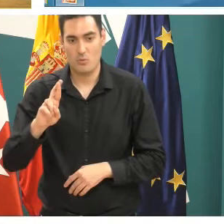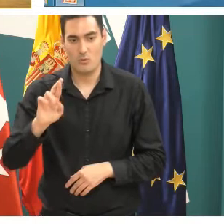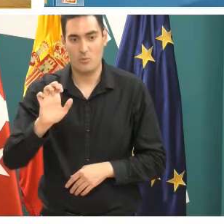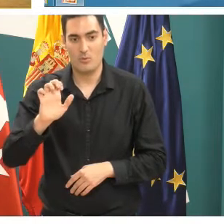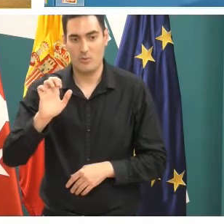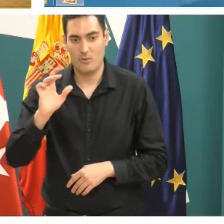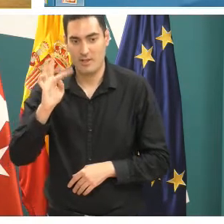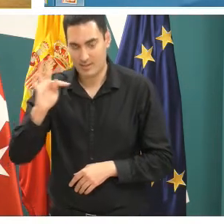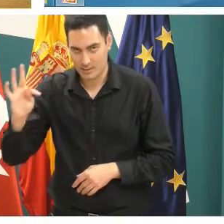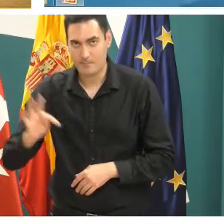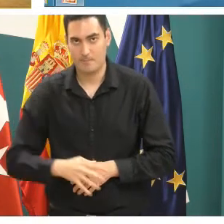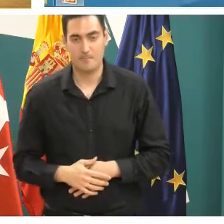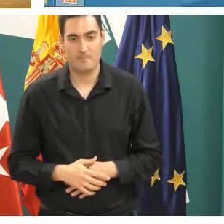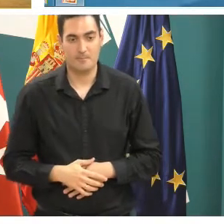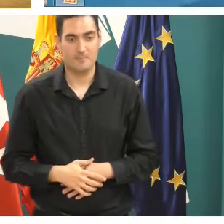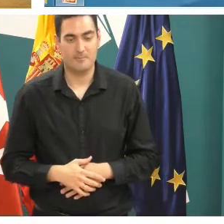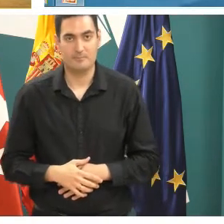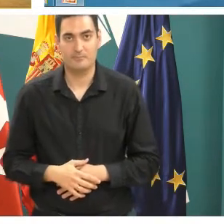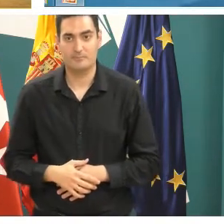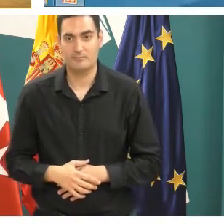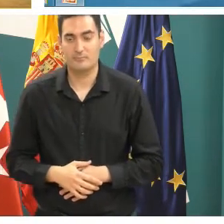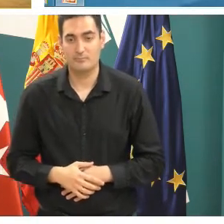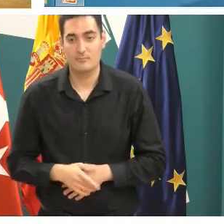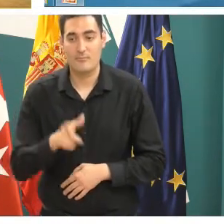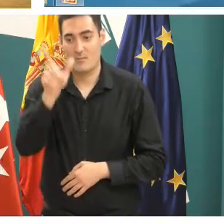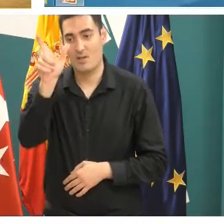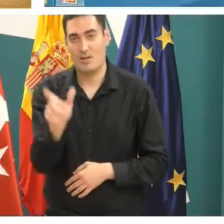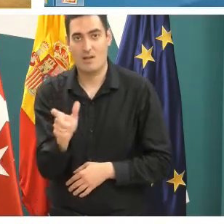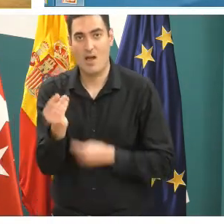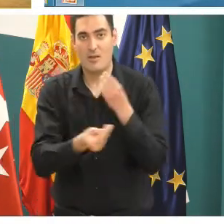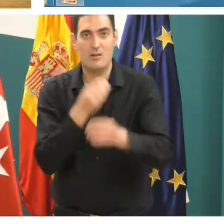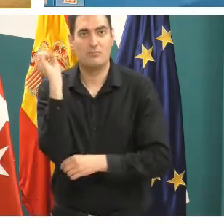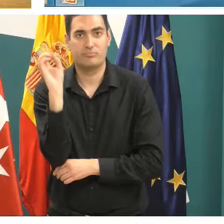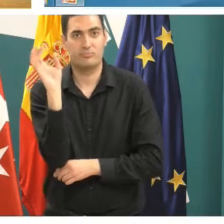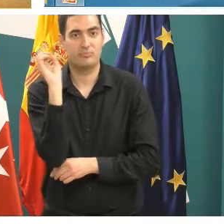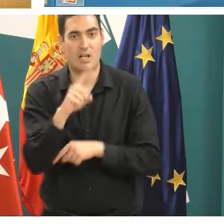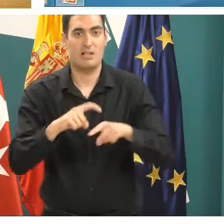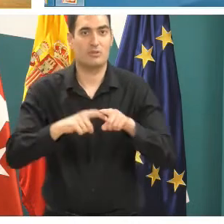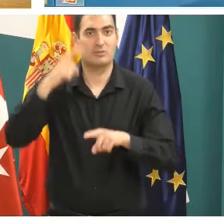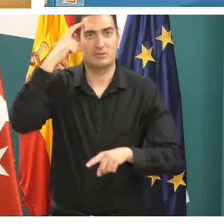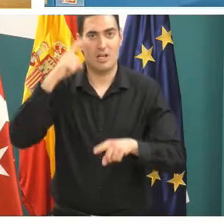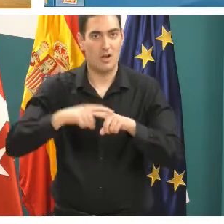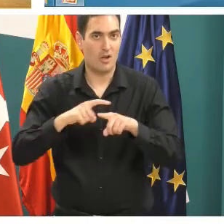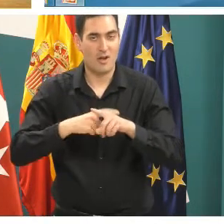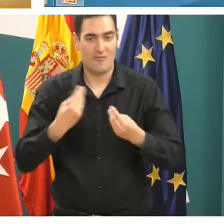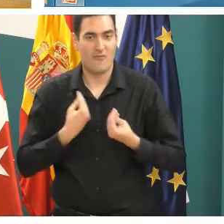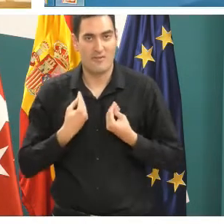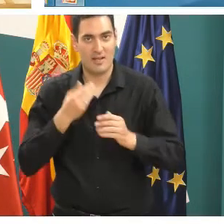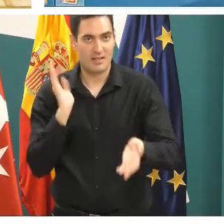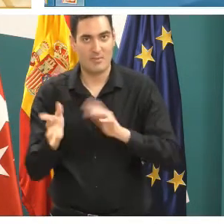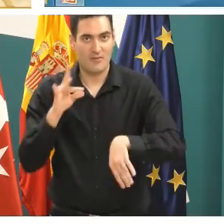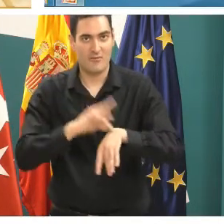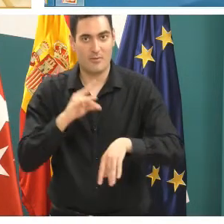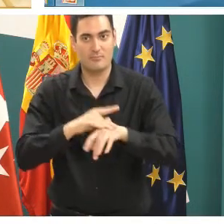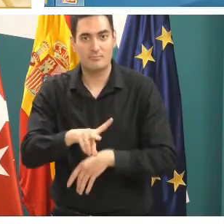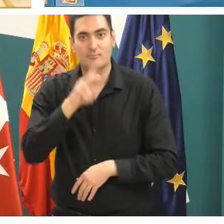Diana pues, es coordinadora del GEN. Y ella nos va a hacer la ponencia Aspectos psicológicos en la vivencia y tratamiento de las